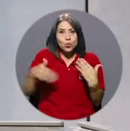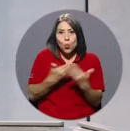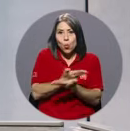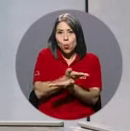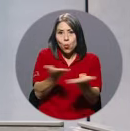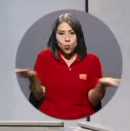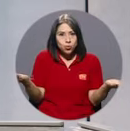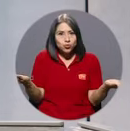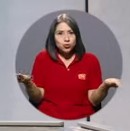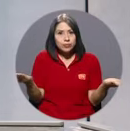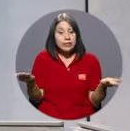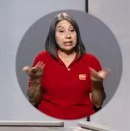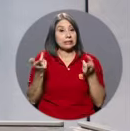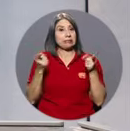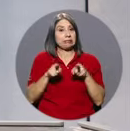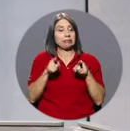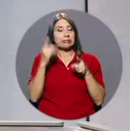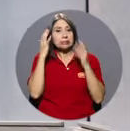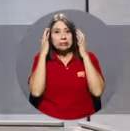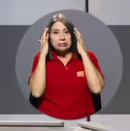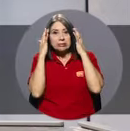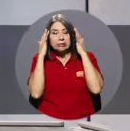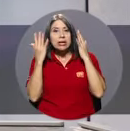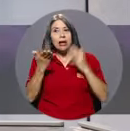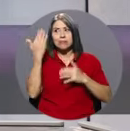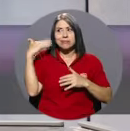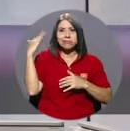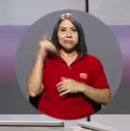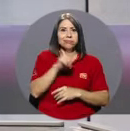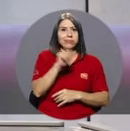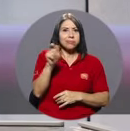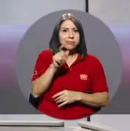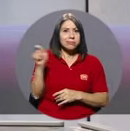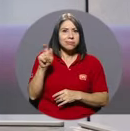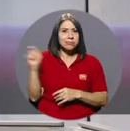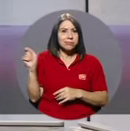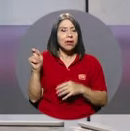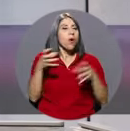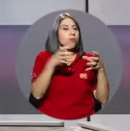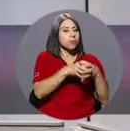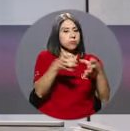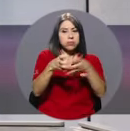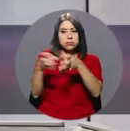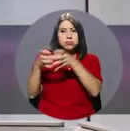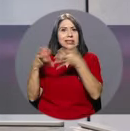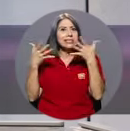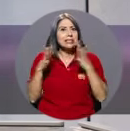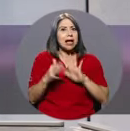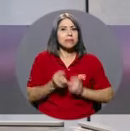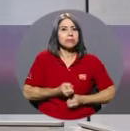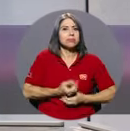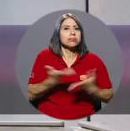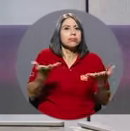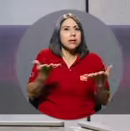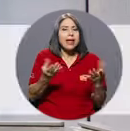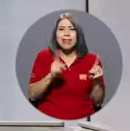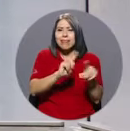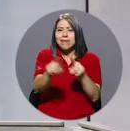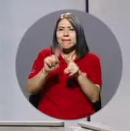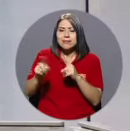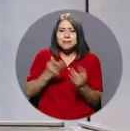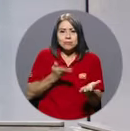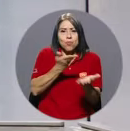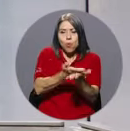todas y que ha causado preocupación desde hace varios meses. Varios sectores se han manifestado al respecto. Hay múltiples propuestas